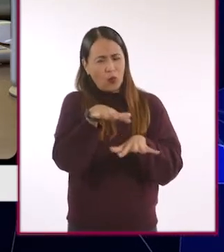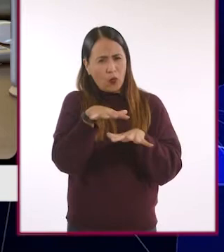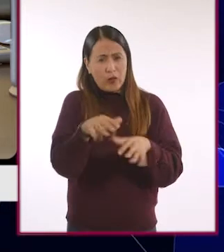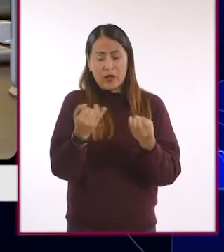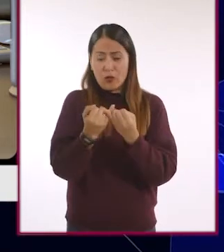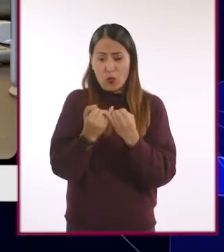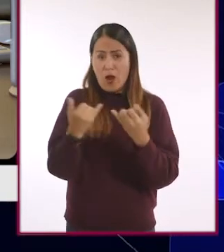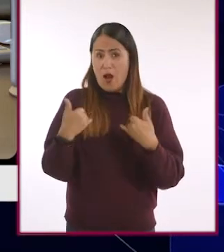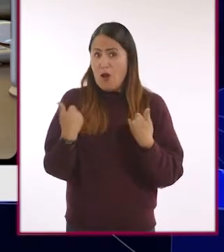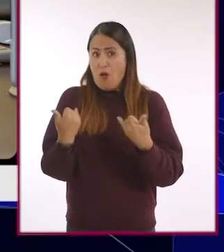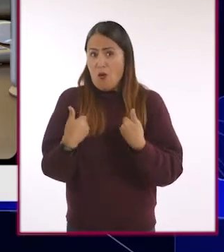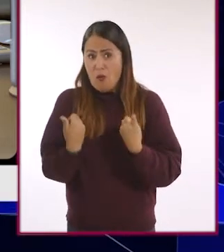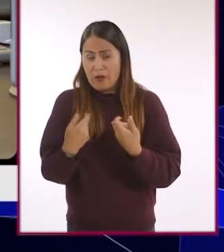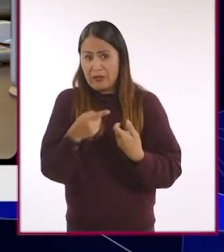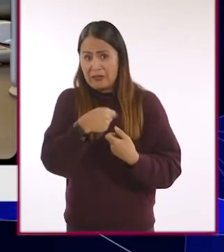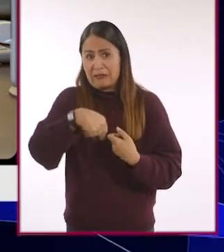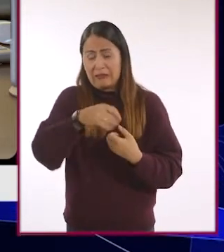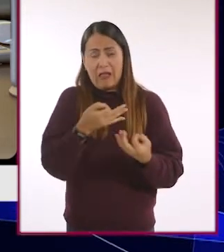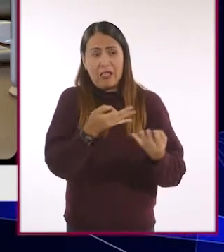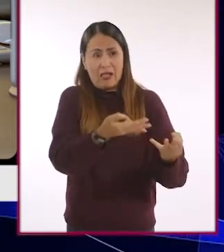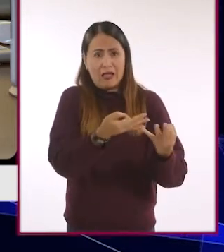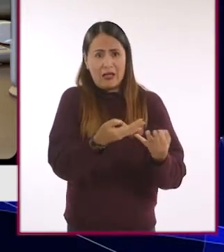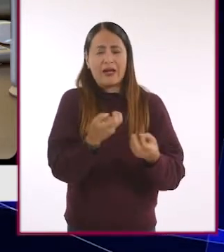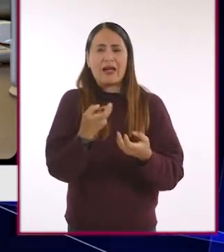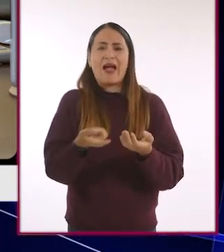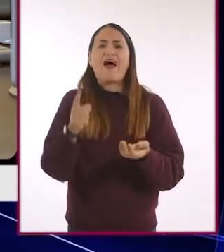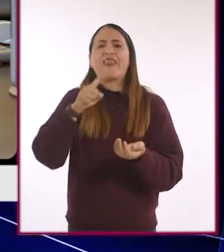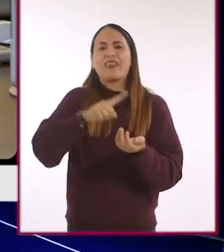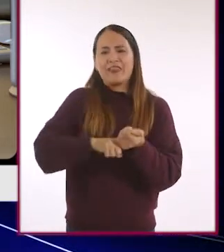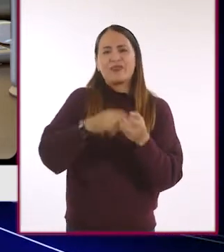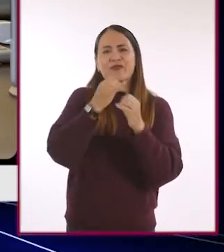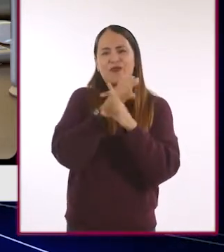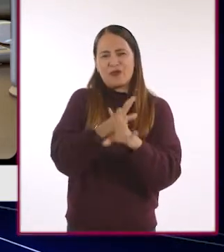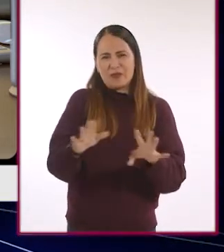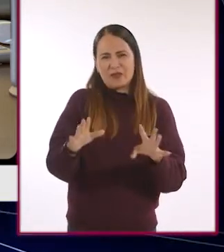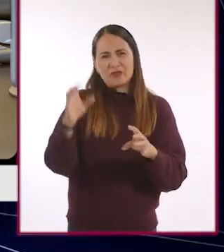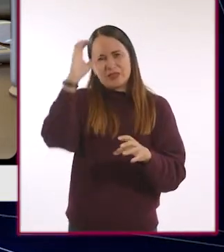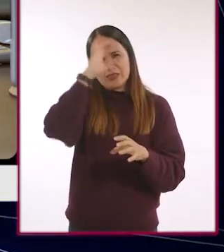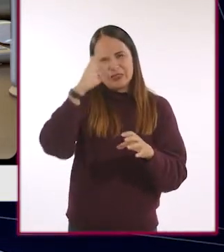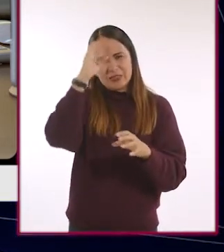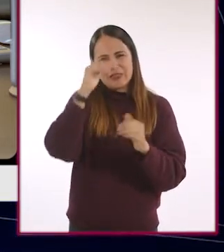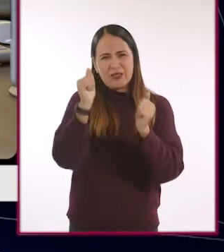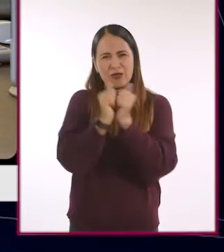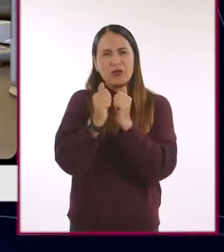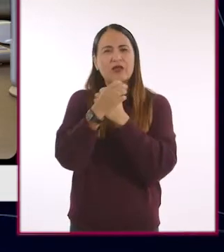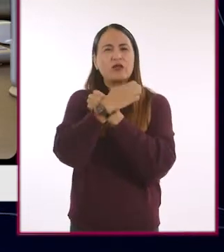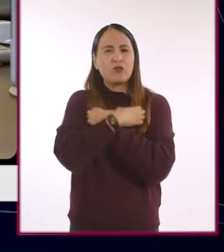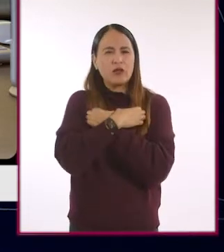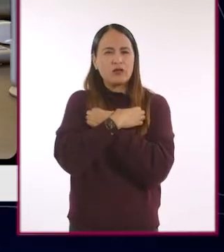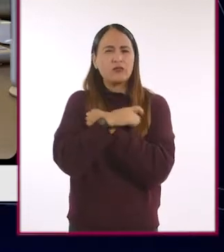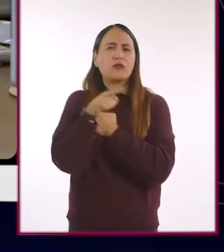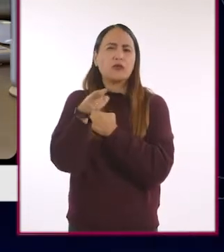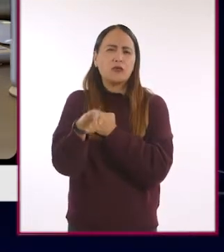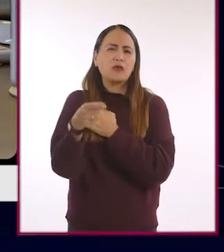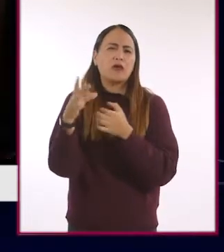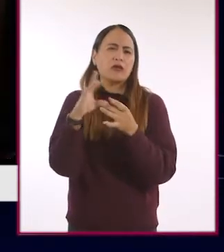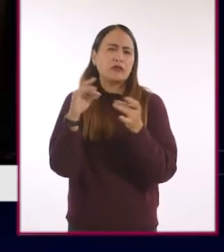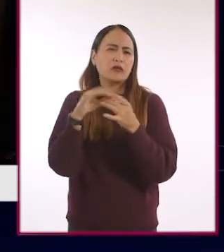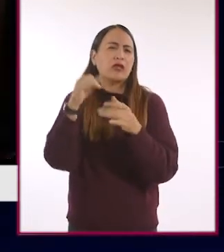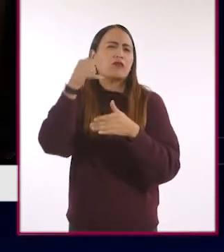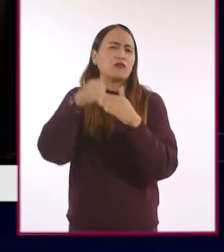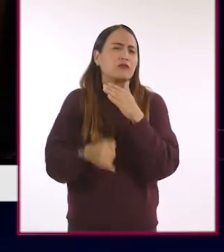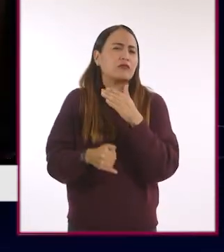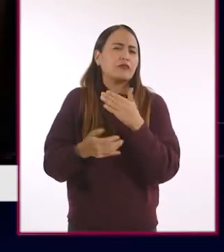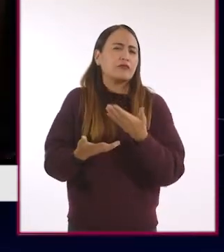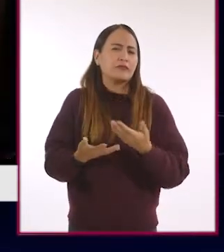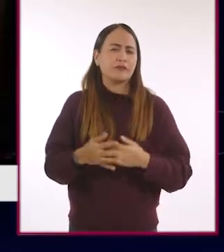para los jóvenes. Háblanos del valor de este tipo de contenidos para la ciencia y la educación, un poquito más a profundidad. Pues